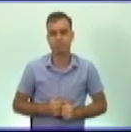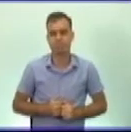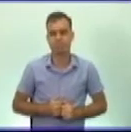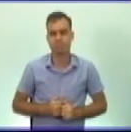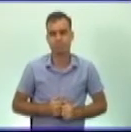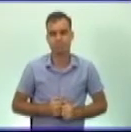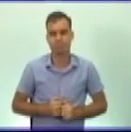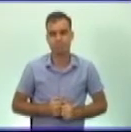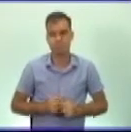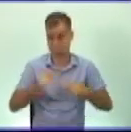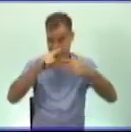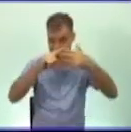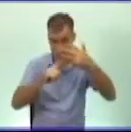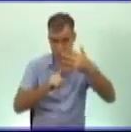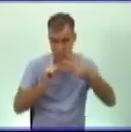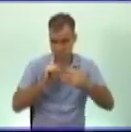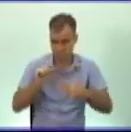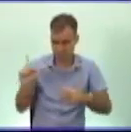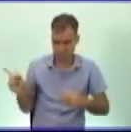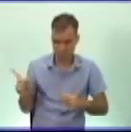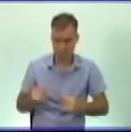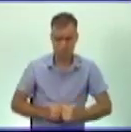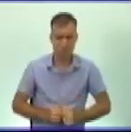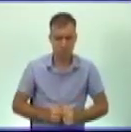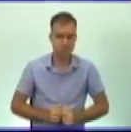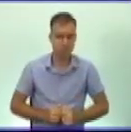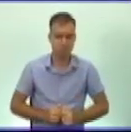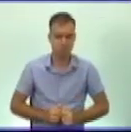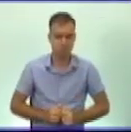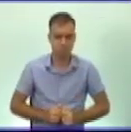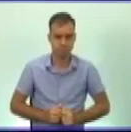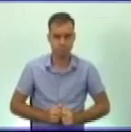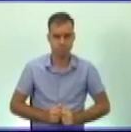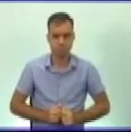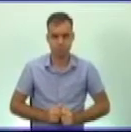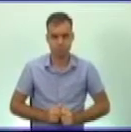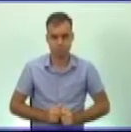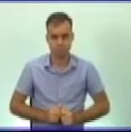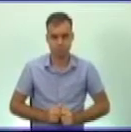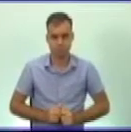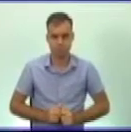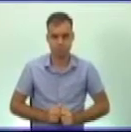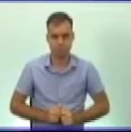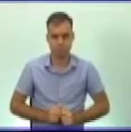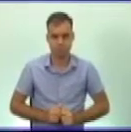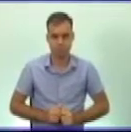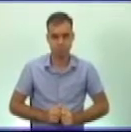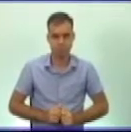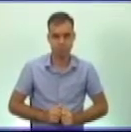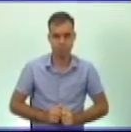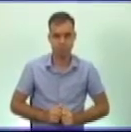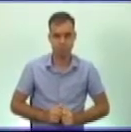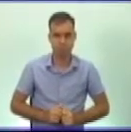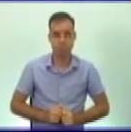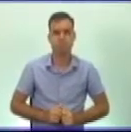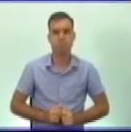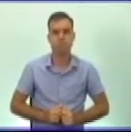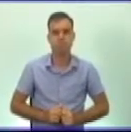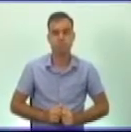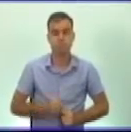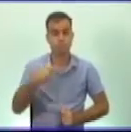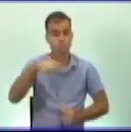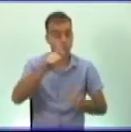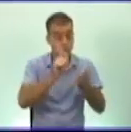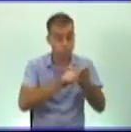intervalos, inecuaciones cuadráticas sencillas, concepto de función como correspondencia o como conjunto de pares ordenados. Es bueno que tomen